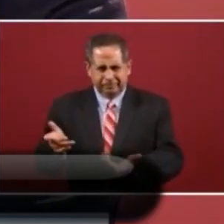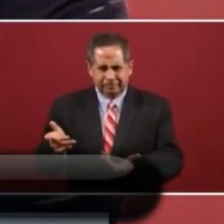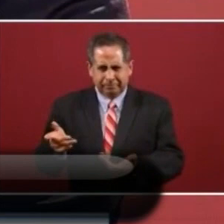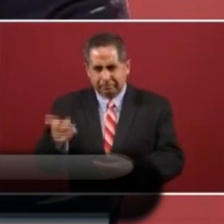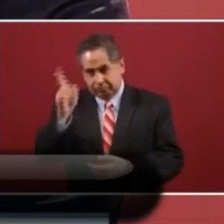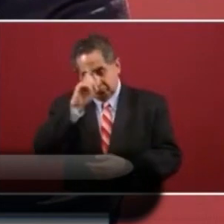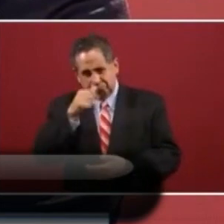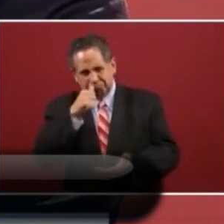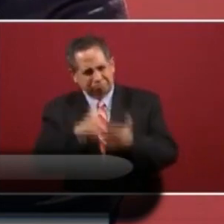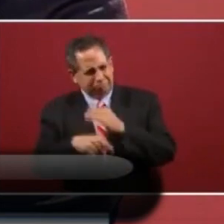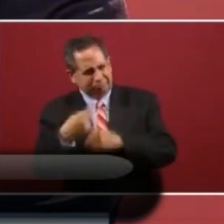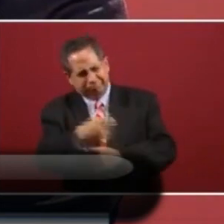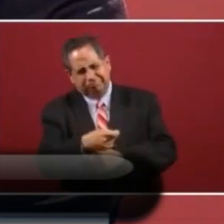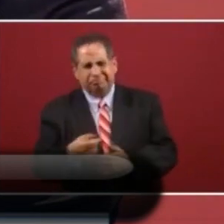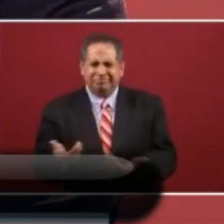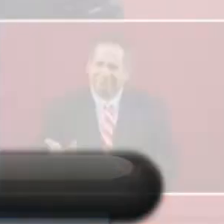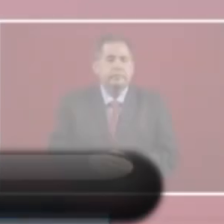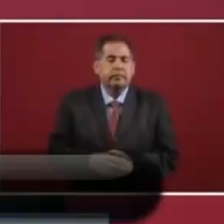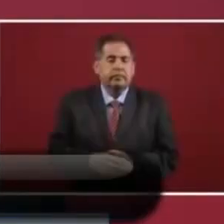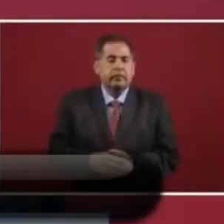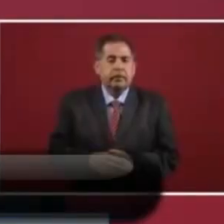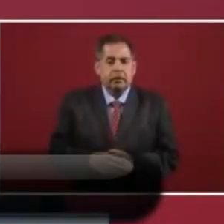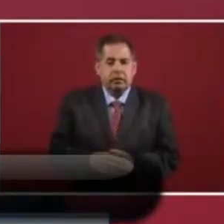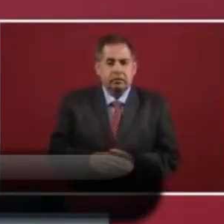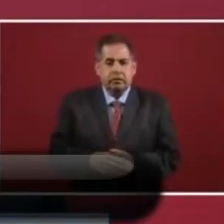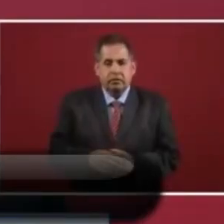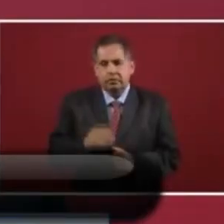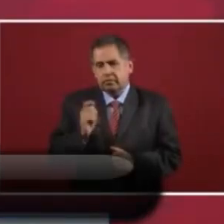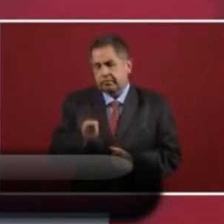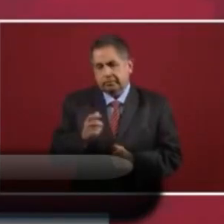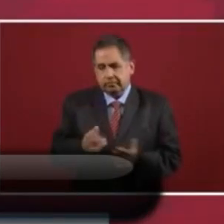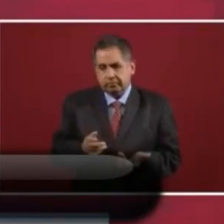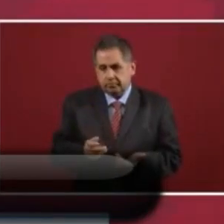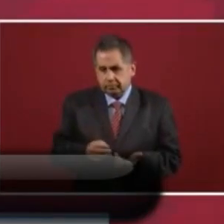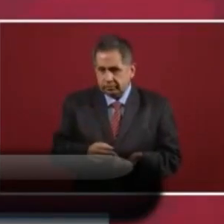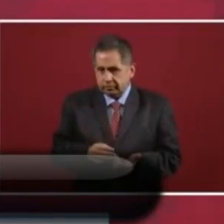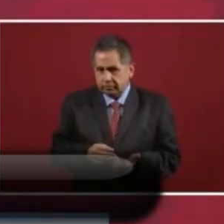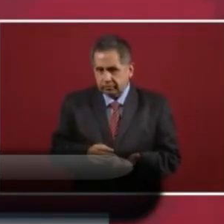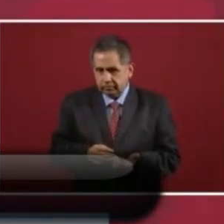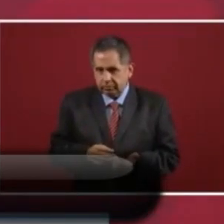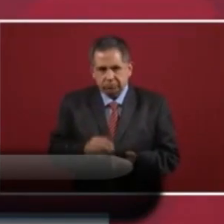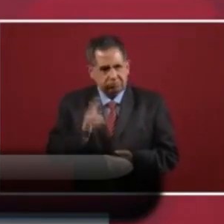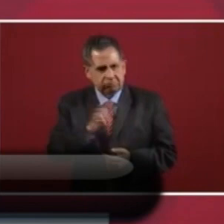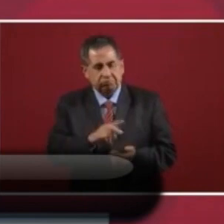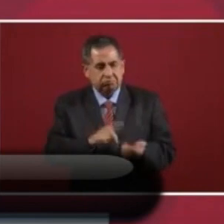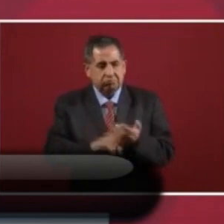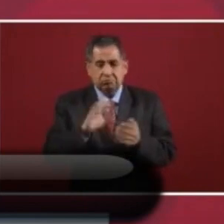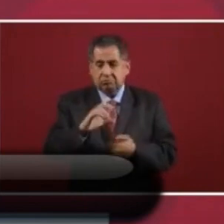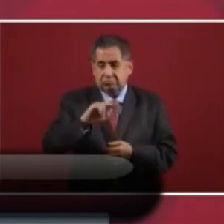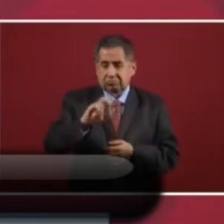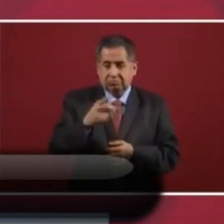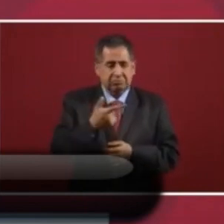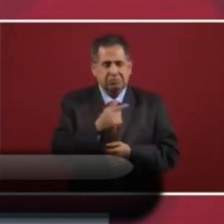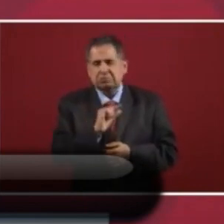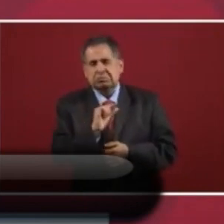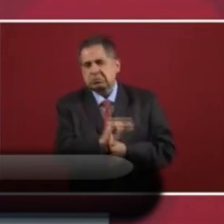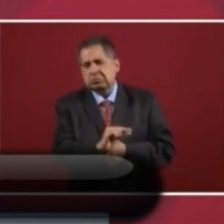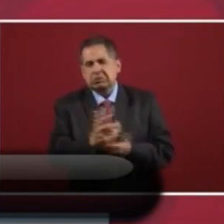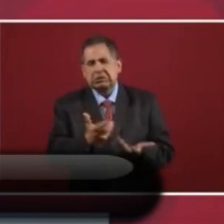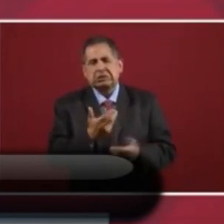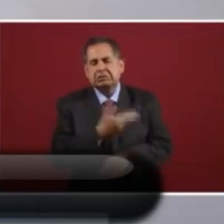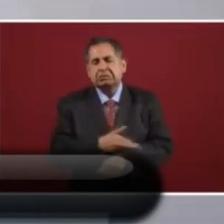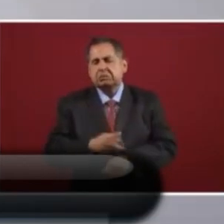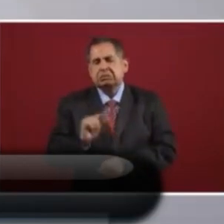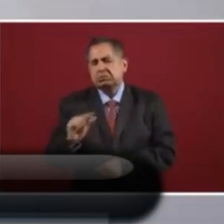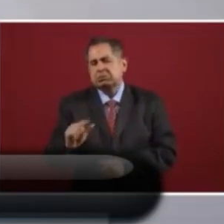haya emitido esa recomendación. Es poco lo que ha hecho la Comisión de